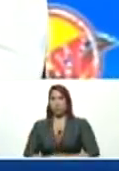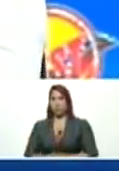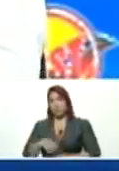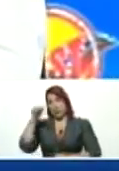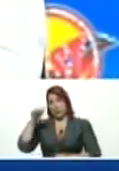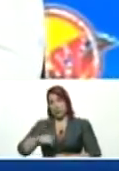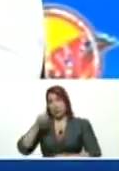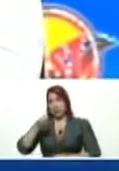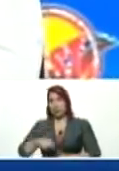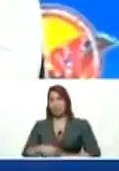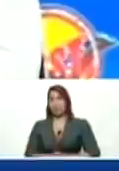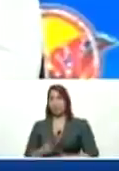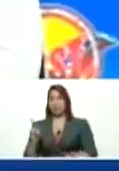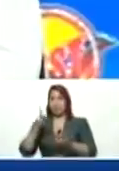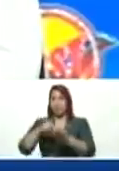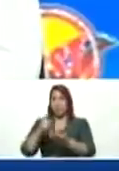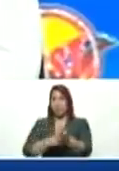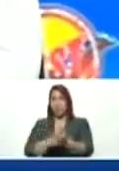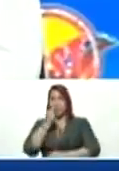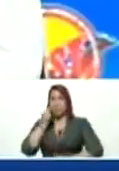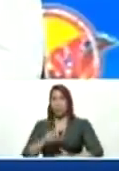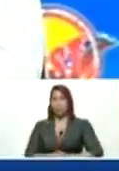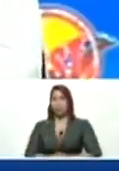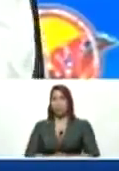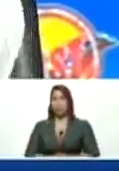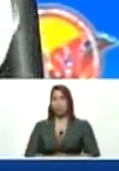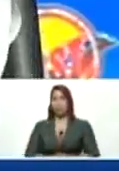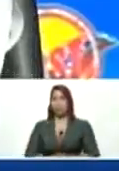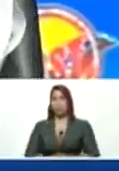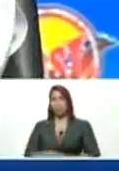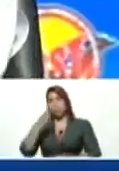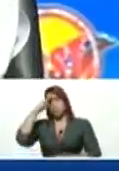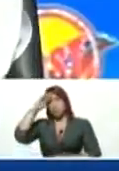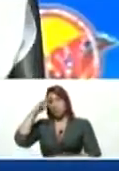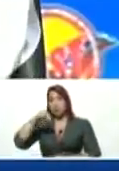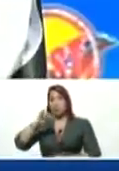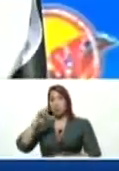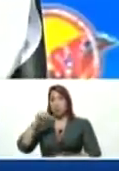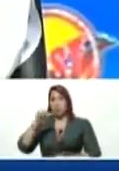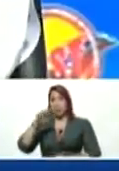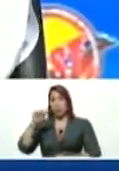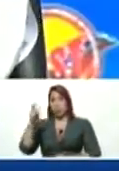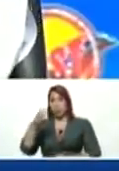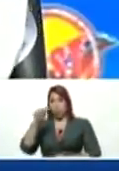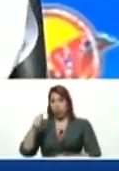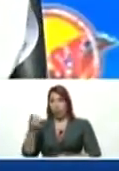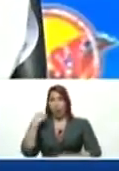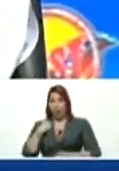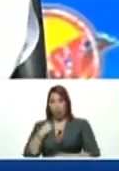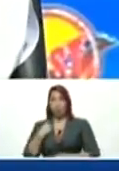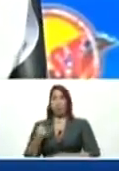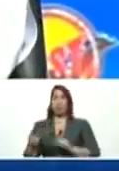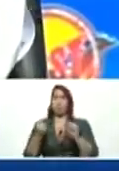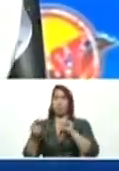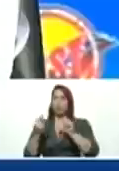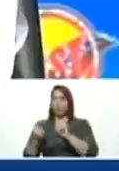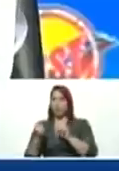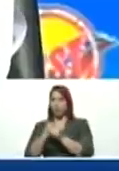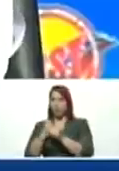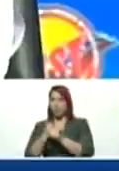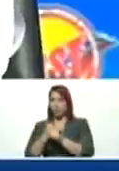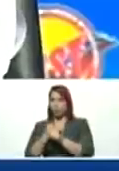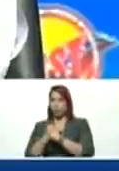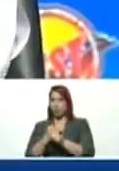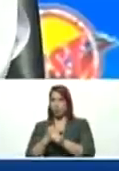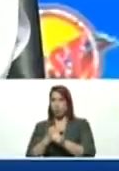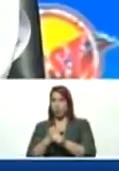acá presentes nuestros hermanos de clase desde cuba y el aller discutimos de dedicar agua con los dirigentes del iph de la